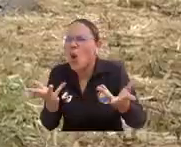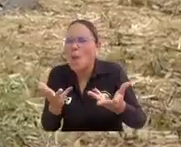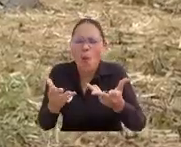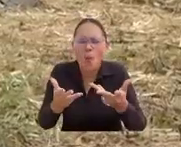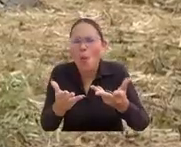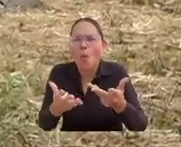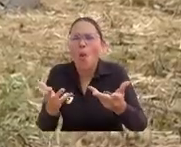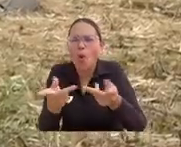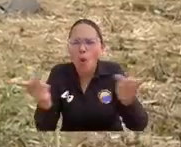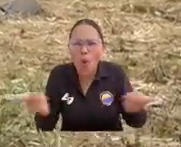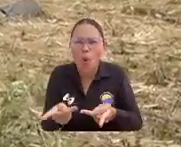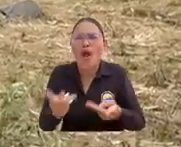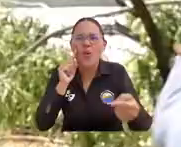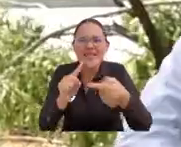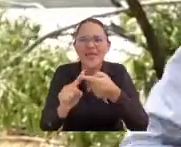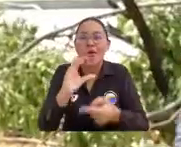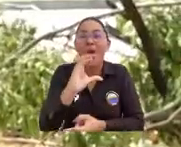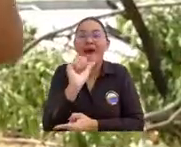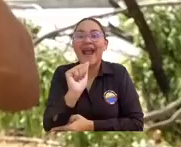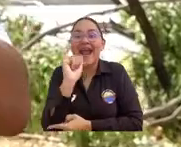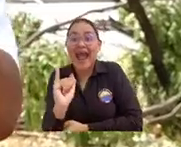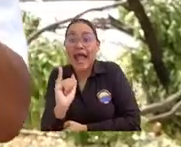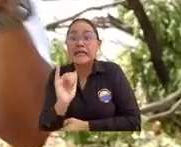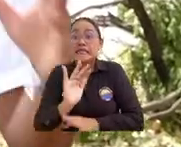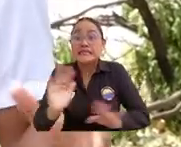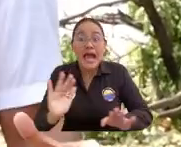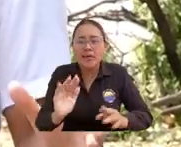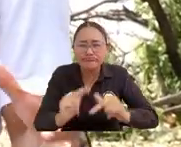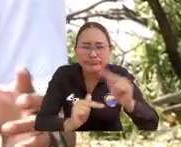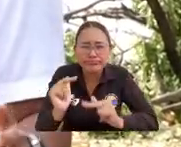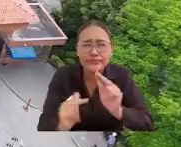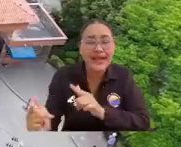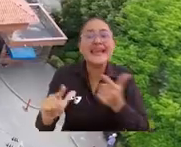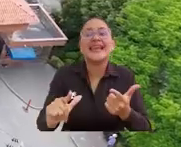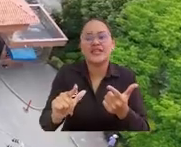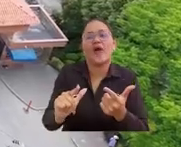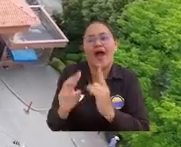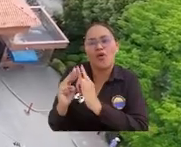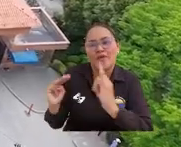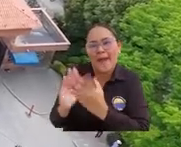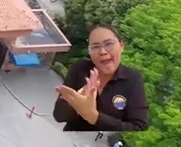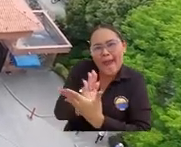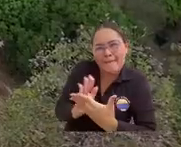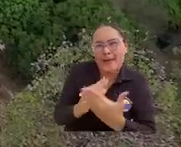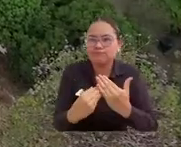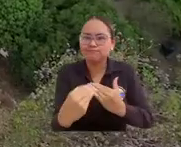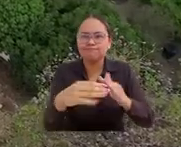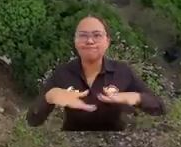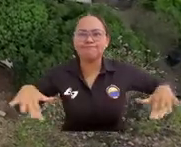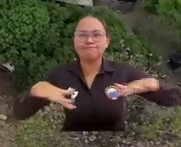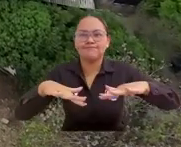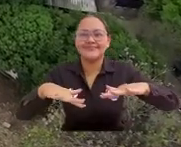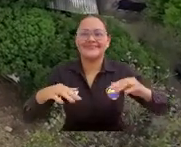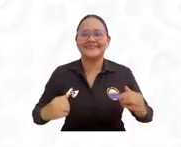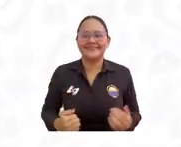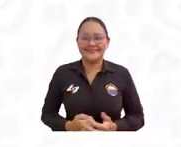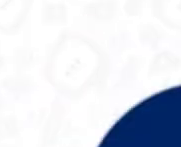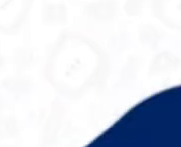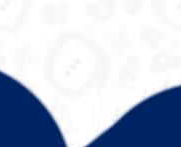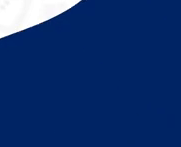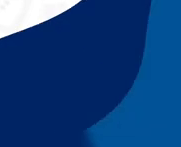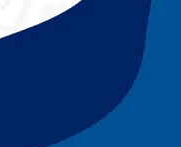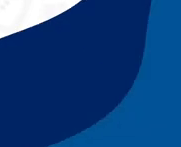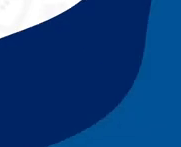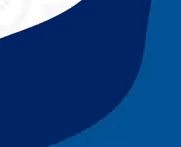se podría construir un comando de atención inmediata, el cual, luego de entregar los predios, quedaría por fuera del campus.